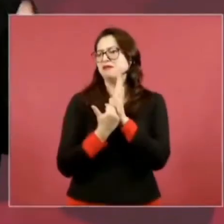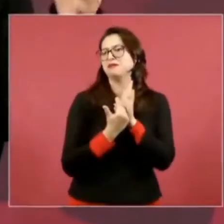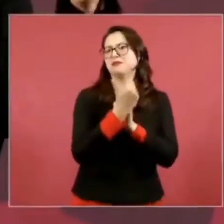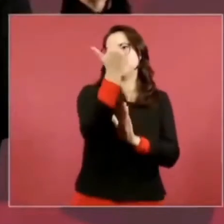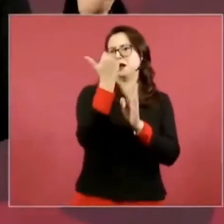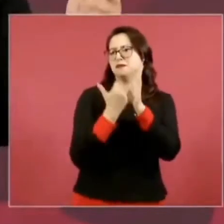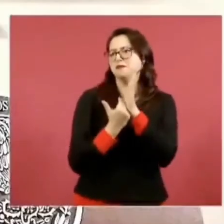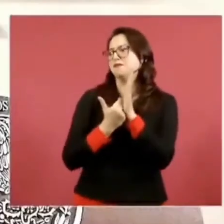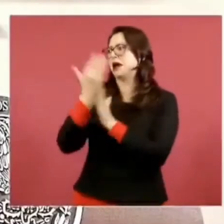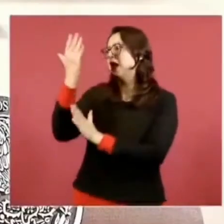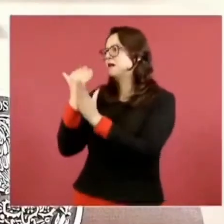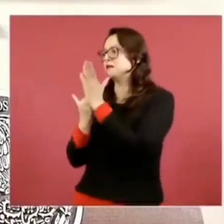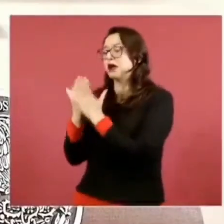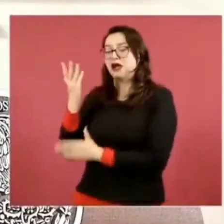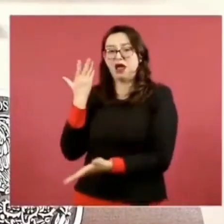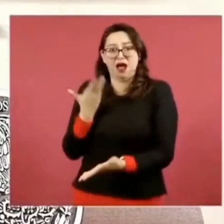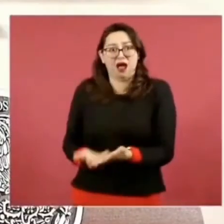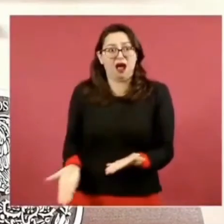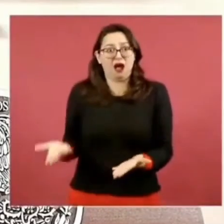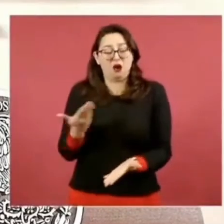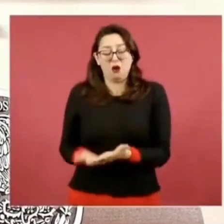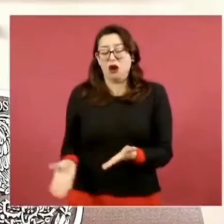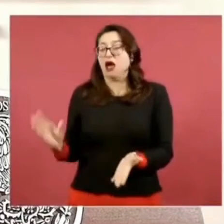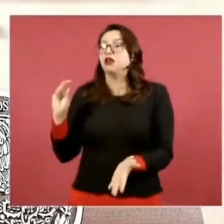Estamos todavía padeciendo eso.